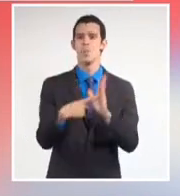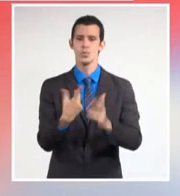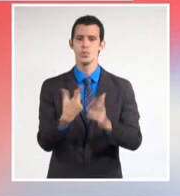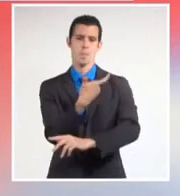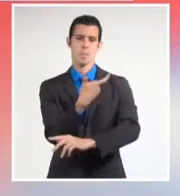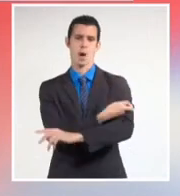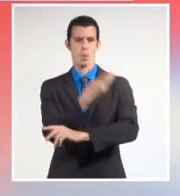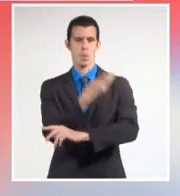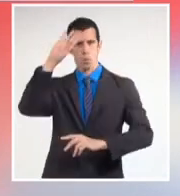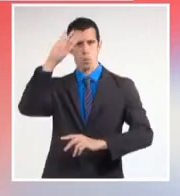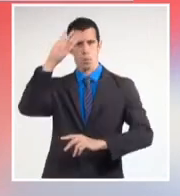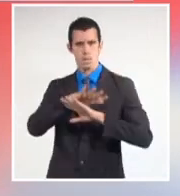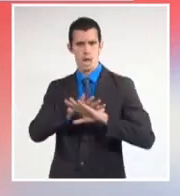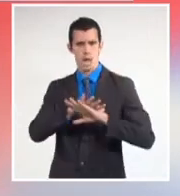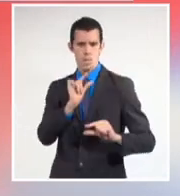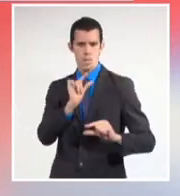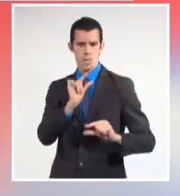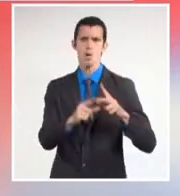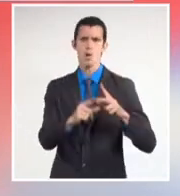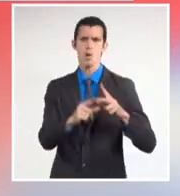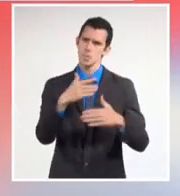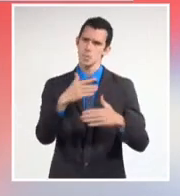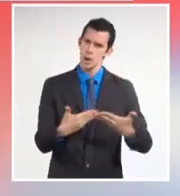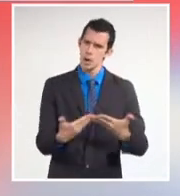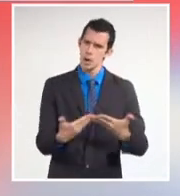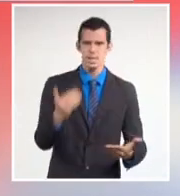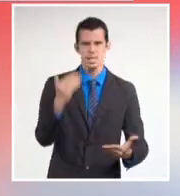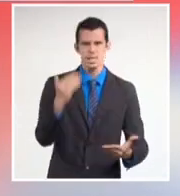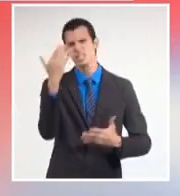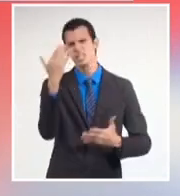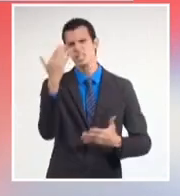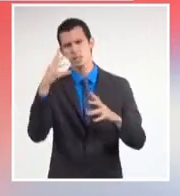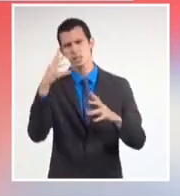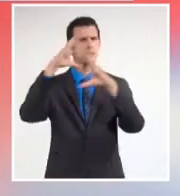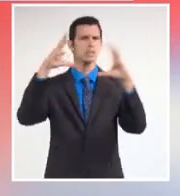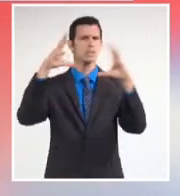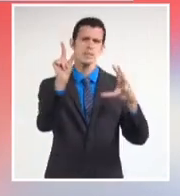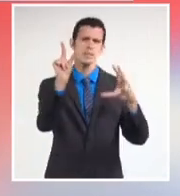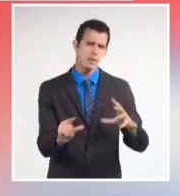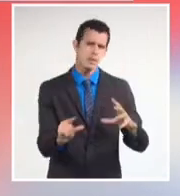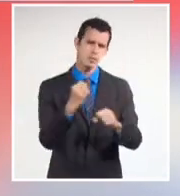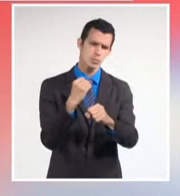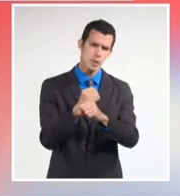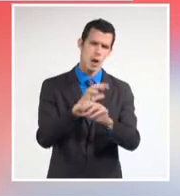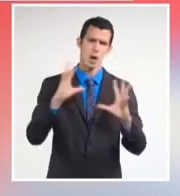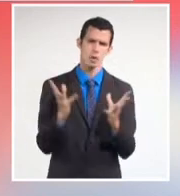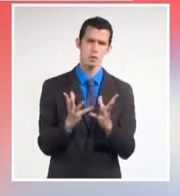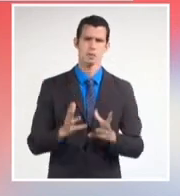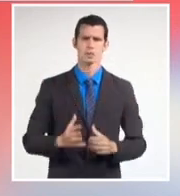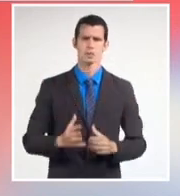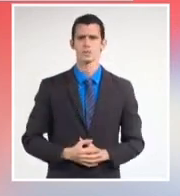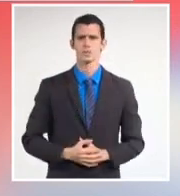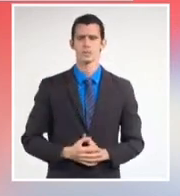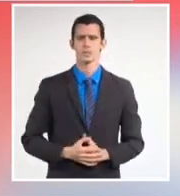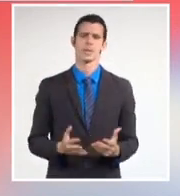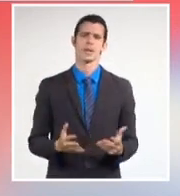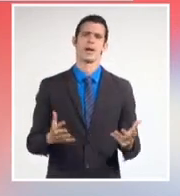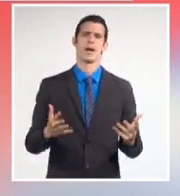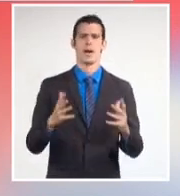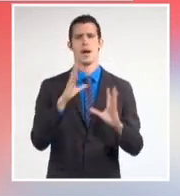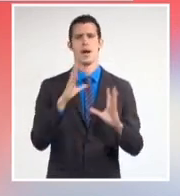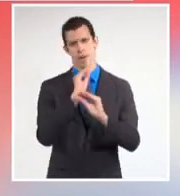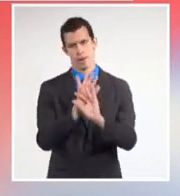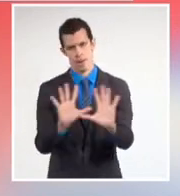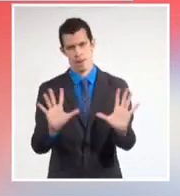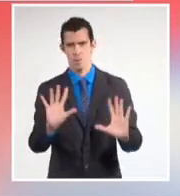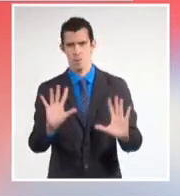el trabajo de nuestros científicos. Hay cuestiones que tenemos que seguir trabajando en ellas, que no están bien